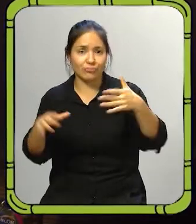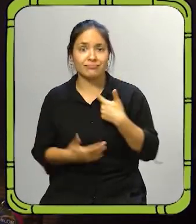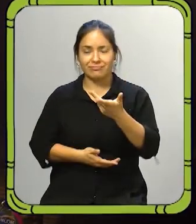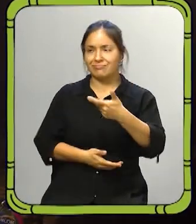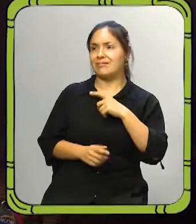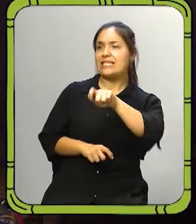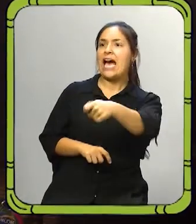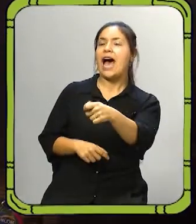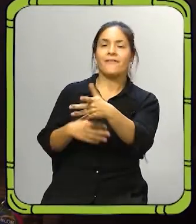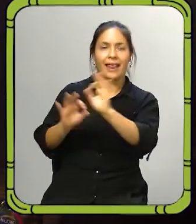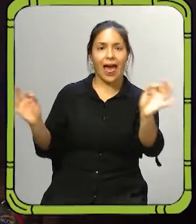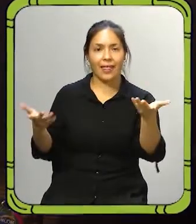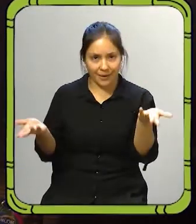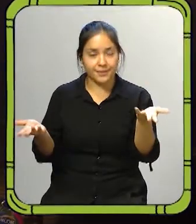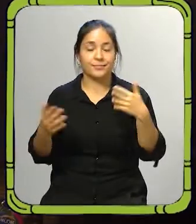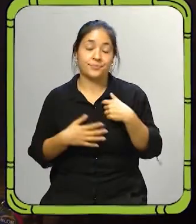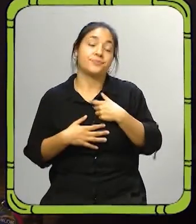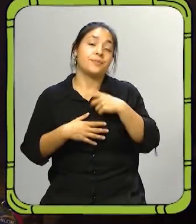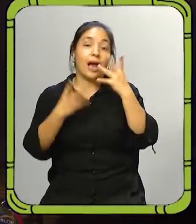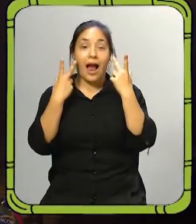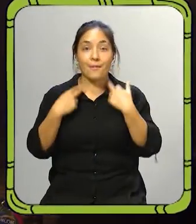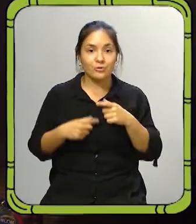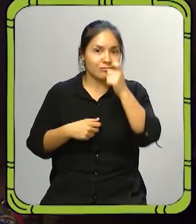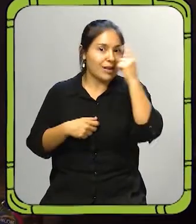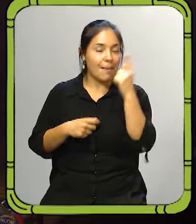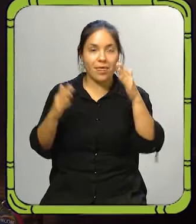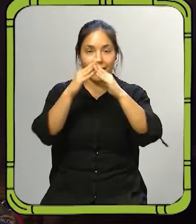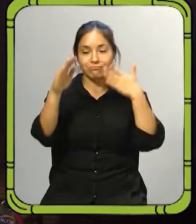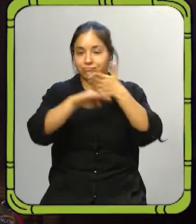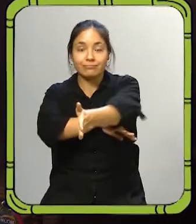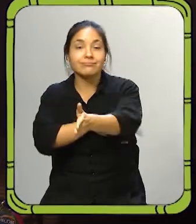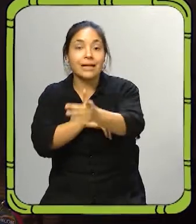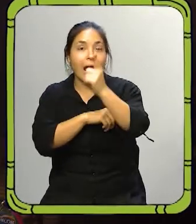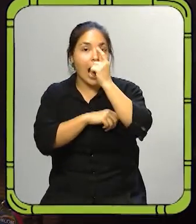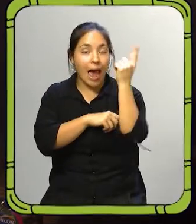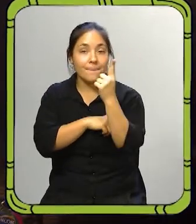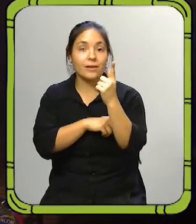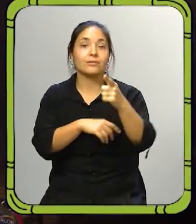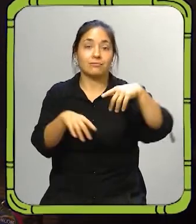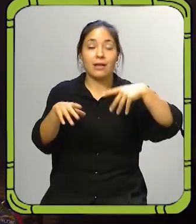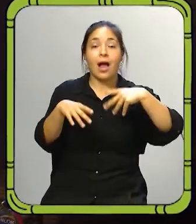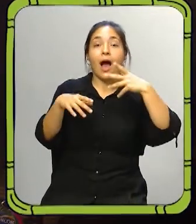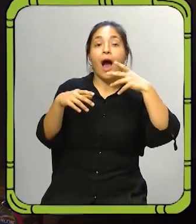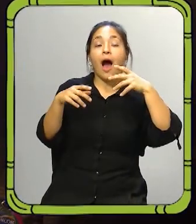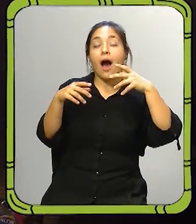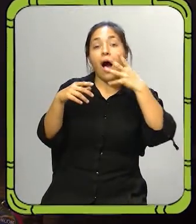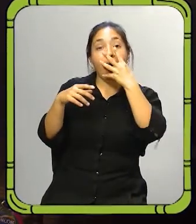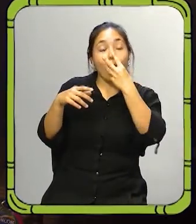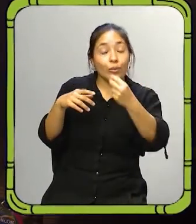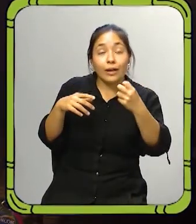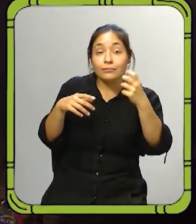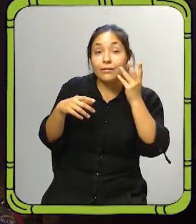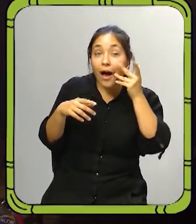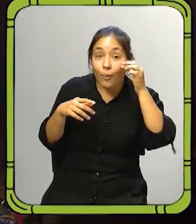La Caperucita Roja entró a la casa más rápido que el viento, y como la pobre vieja loba no tenía puestos sus anteojos, no pudo ver nada de